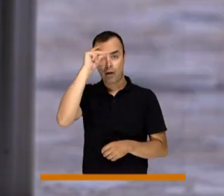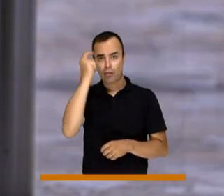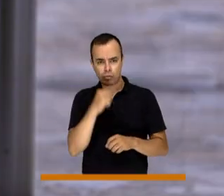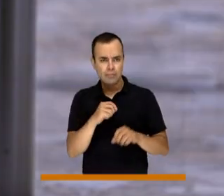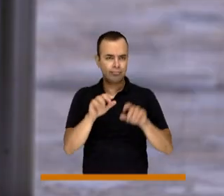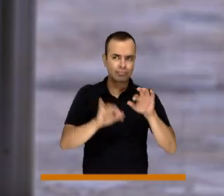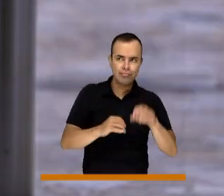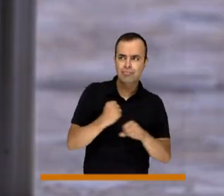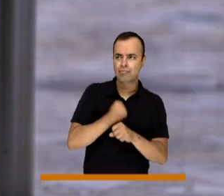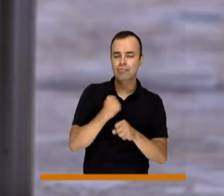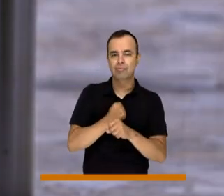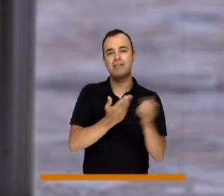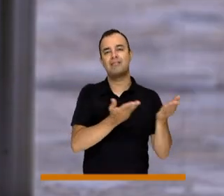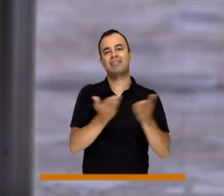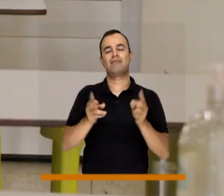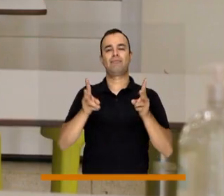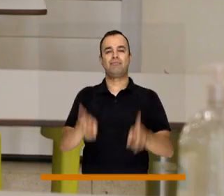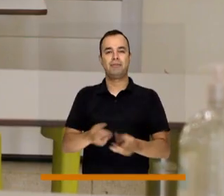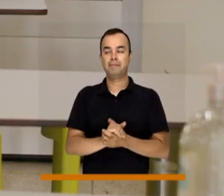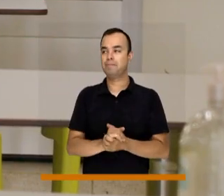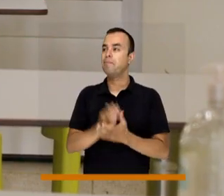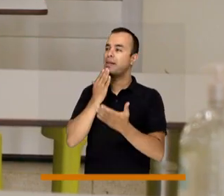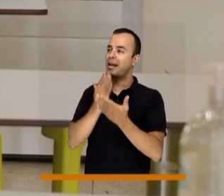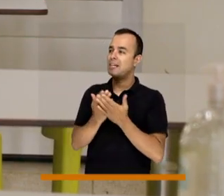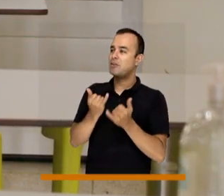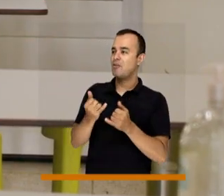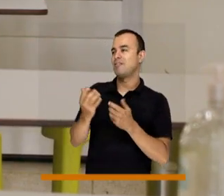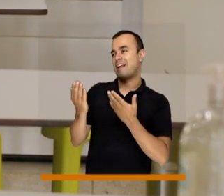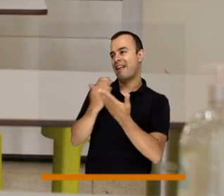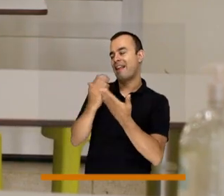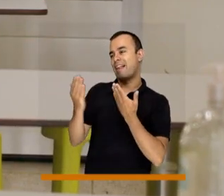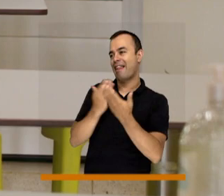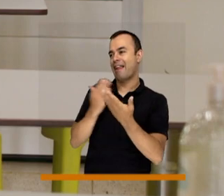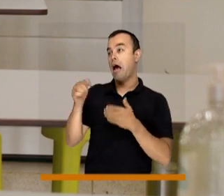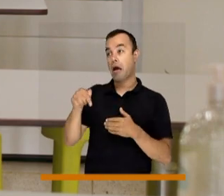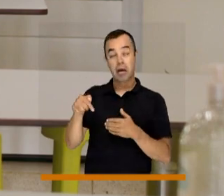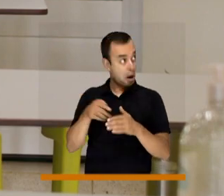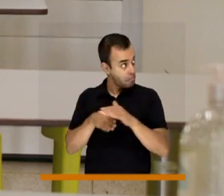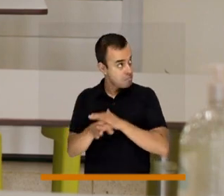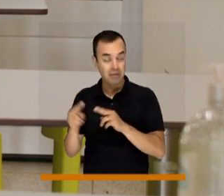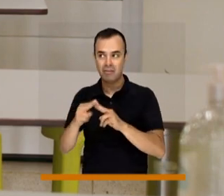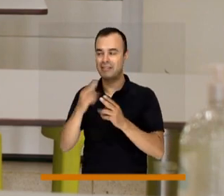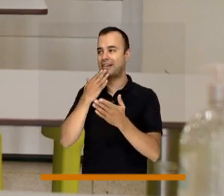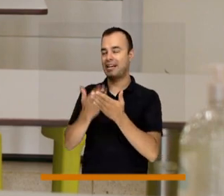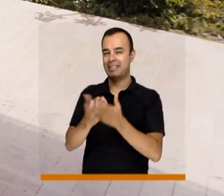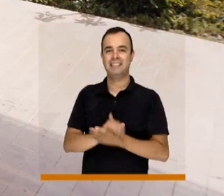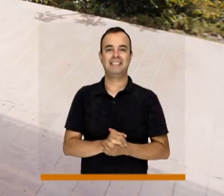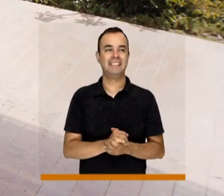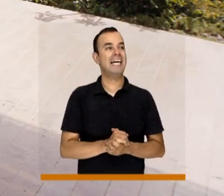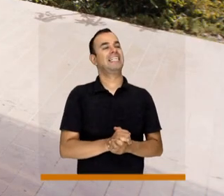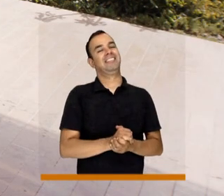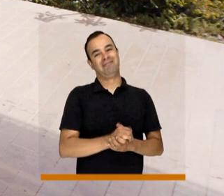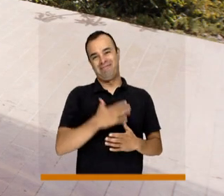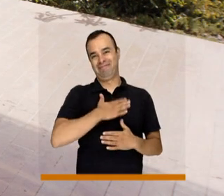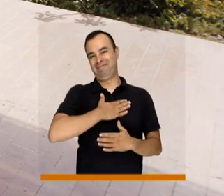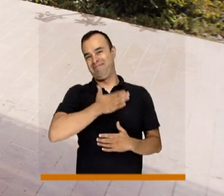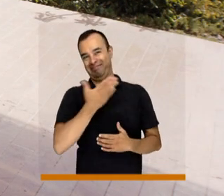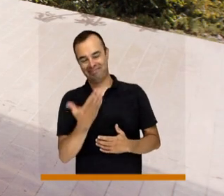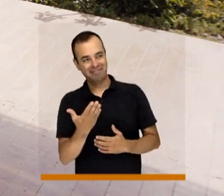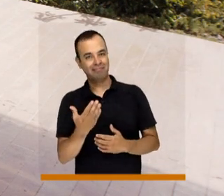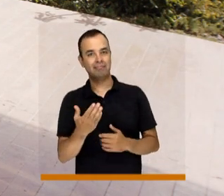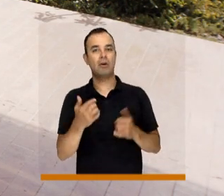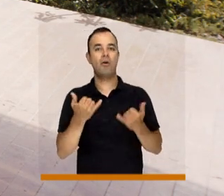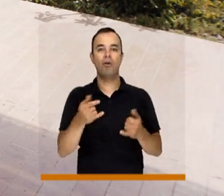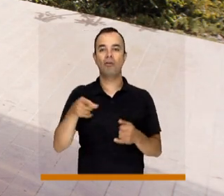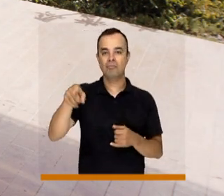pasan en este espacio la mayor parte de su vida. Concejal Alfredo, gracias por estar con nosotros y traernos a conocer esta parte de la alcaldía que no